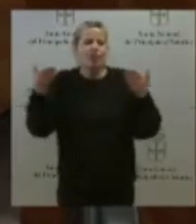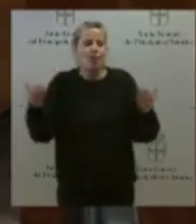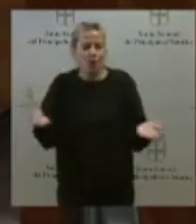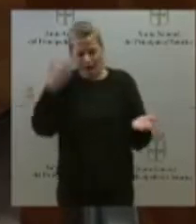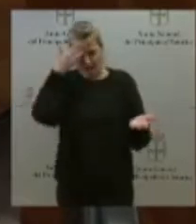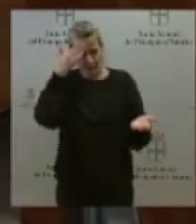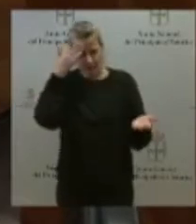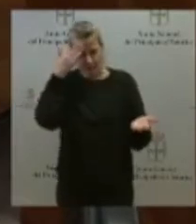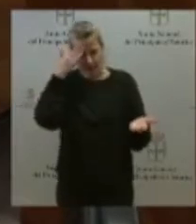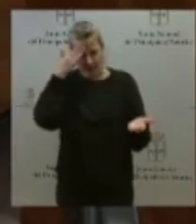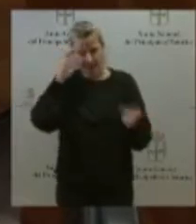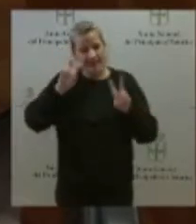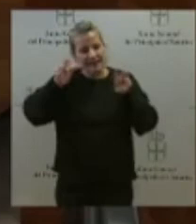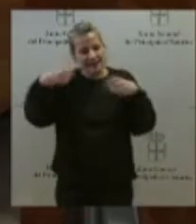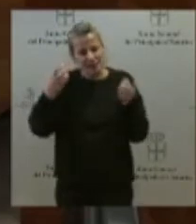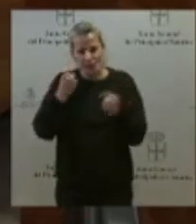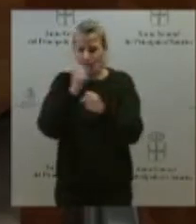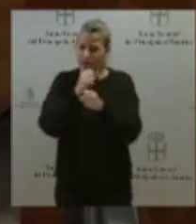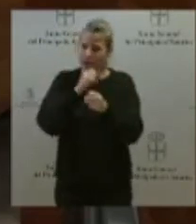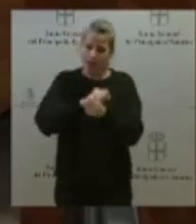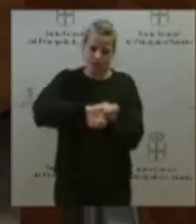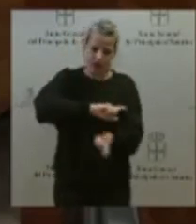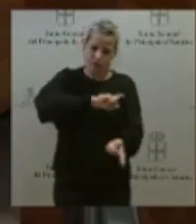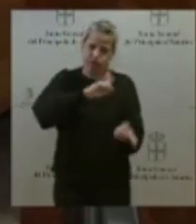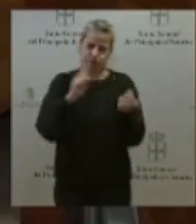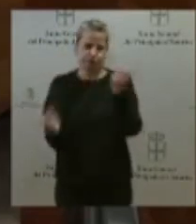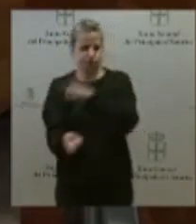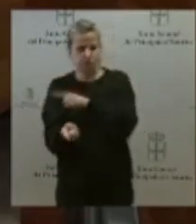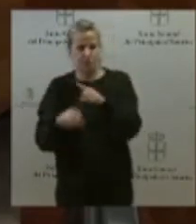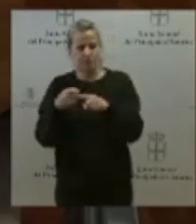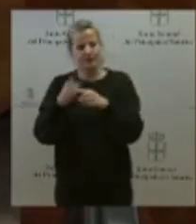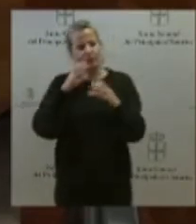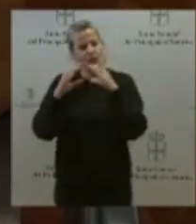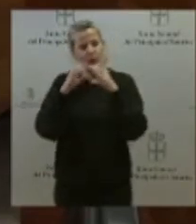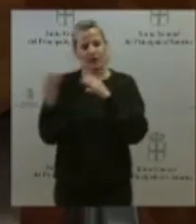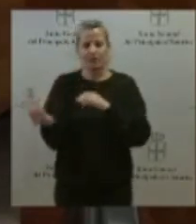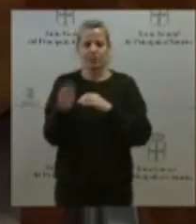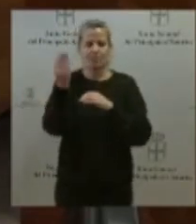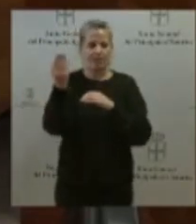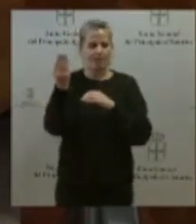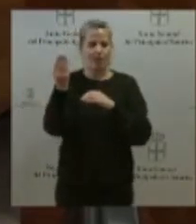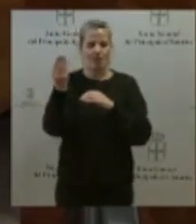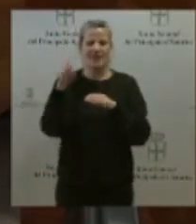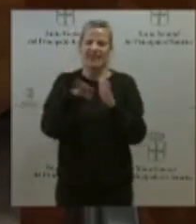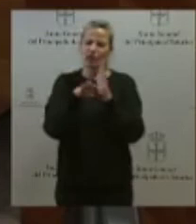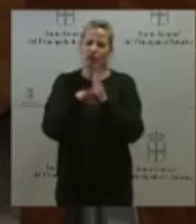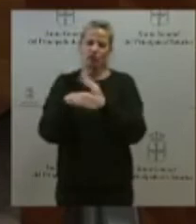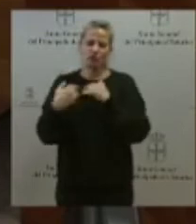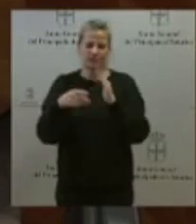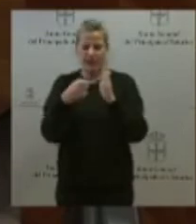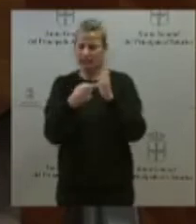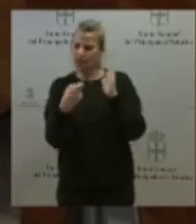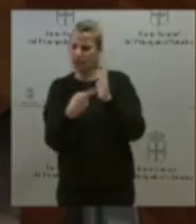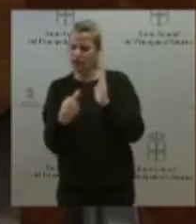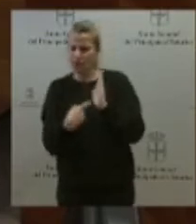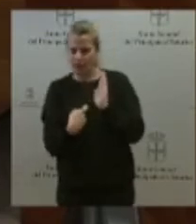para rehabilitar esos cauces de comunicación. Desde luego, en todo lo demás que a usted se le ocurra que nosotros podemos trabajar, como Gobierno de Asturias,